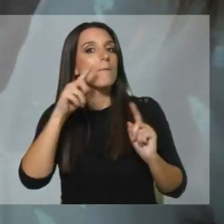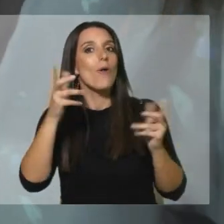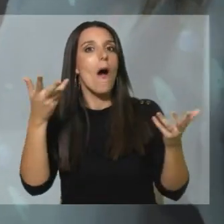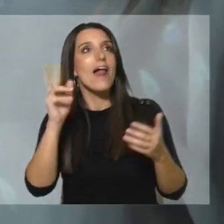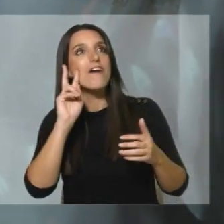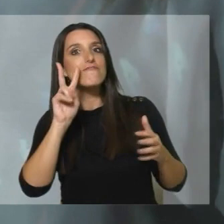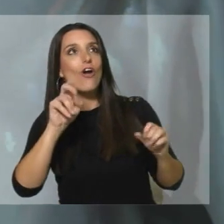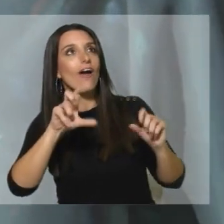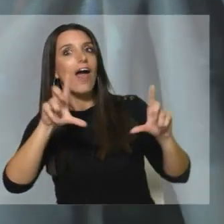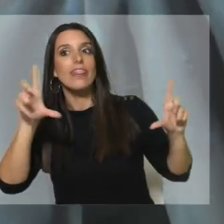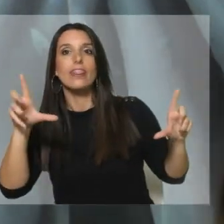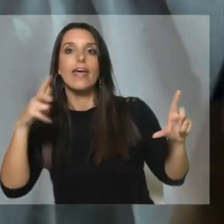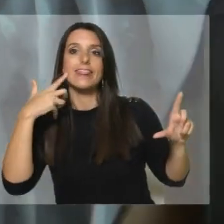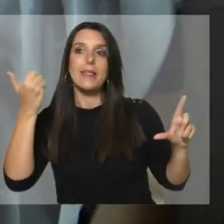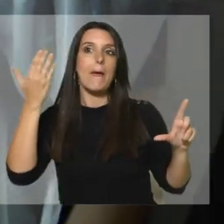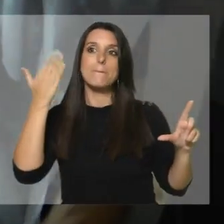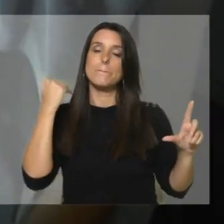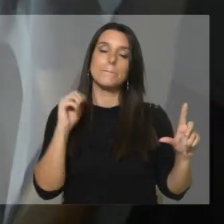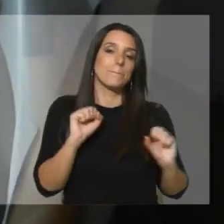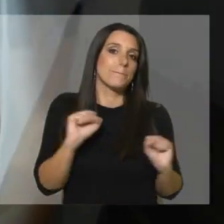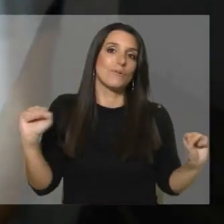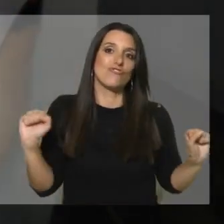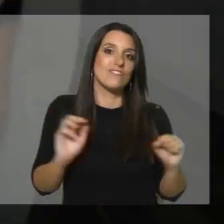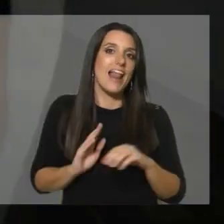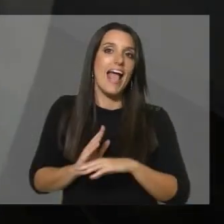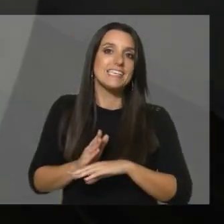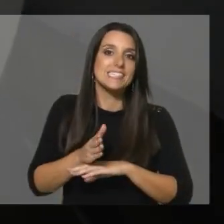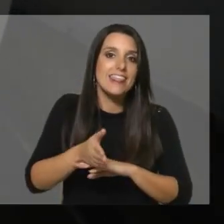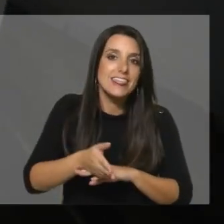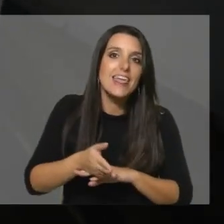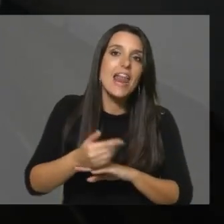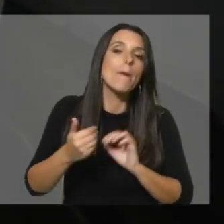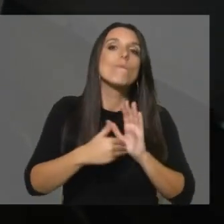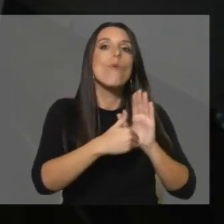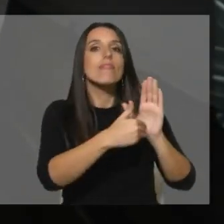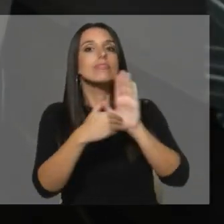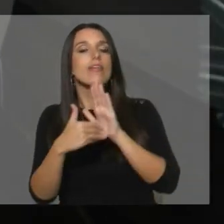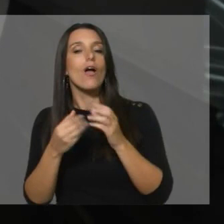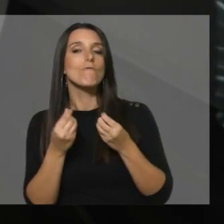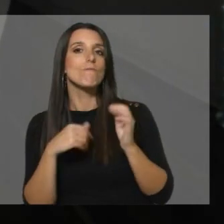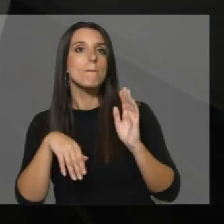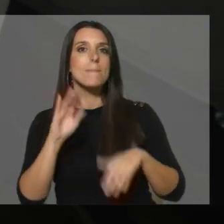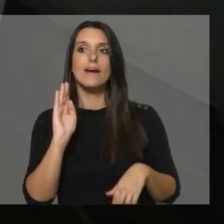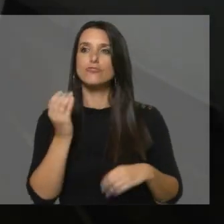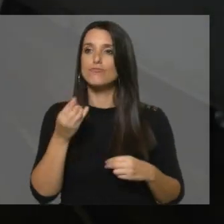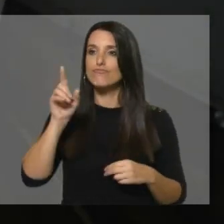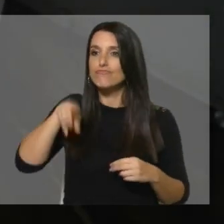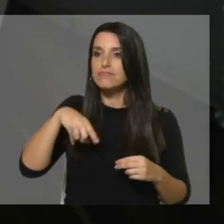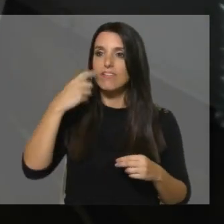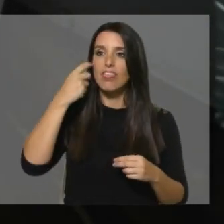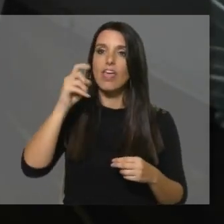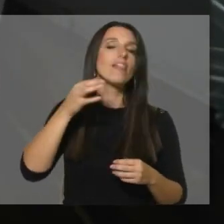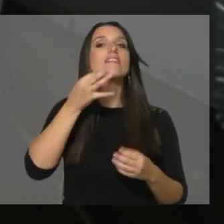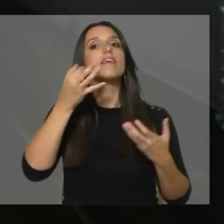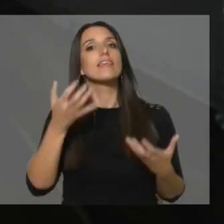ver un poco más. Hace un tiempo no era imposible acceder a una de estas exposiciones. ¿Cuál fue como, de dónde sacaste como la idea de decir,